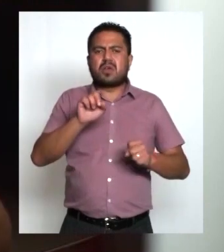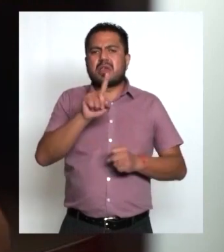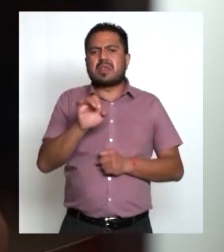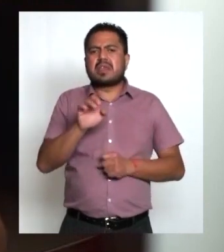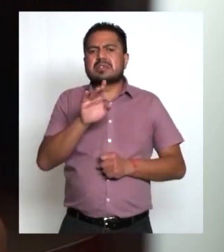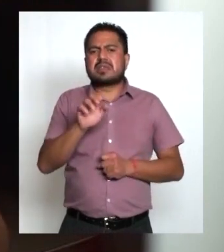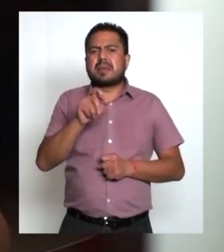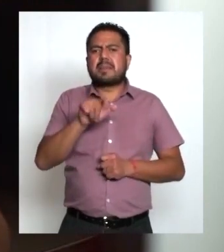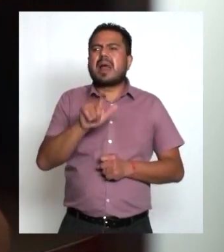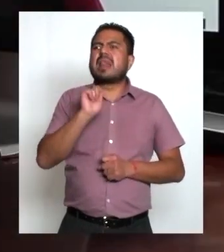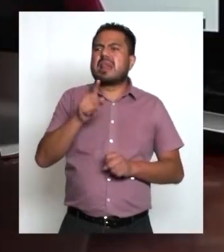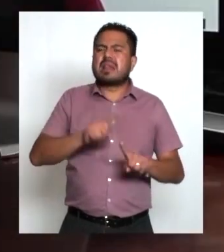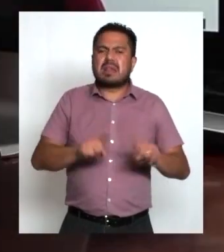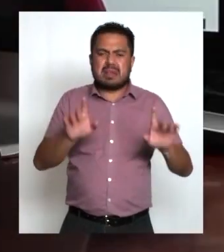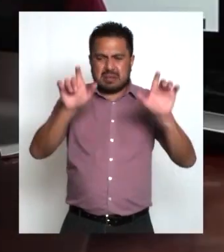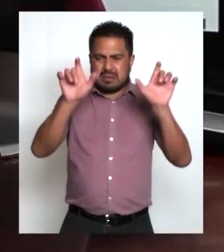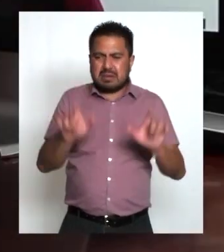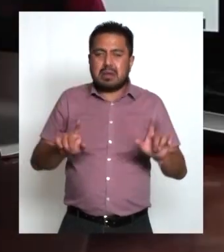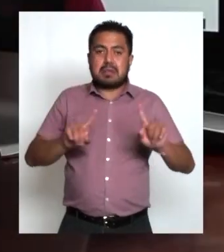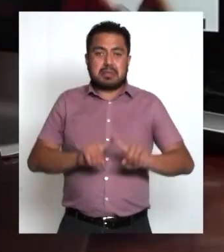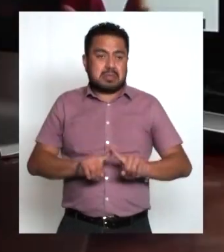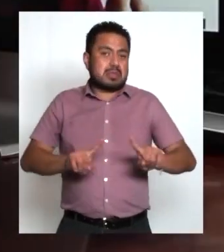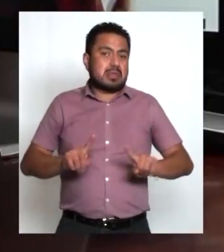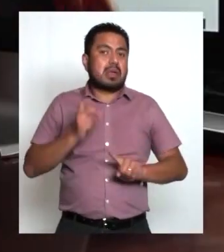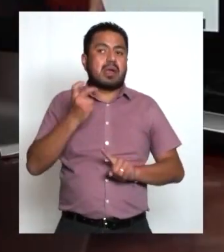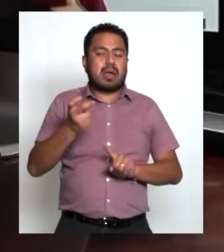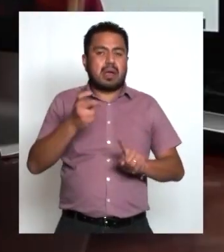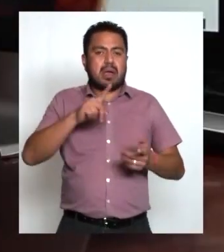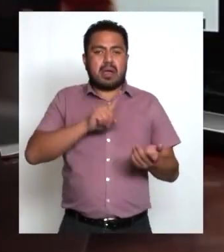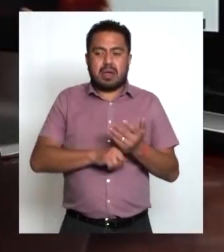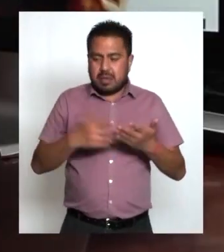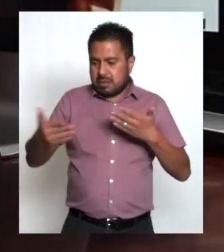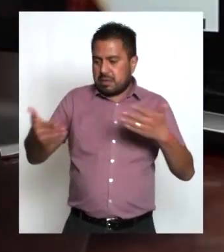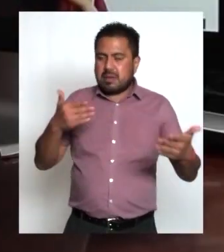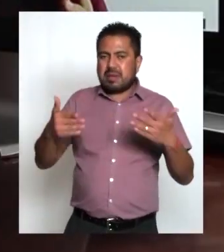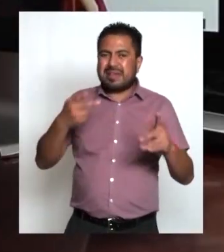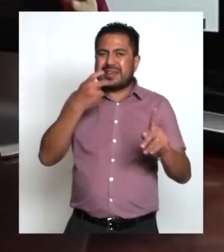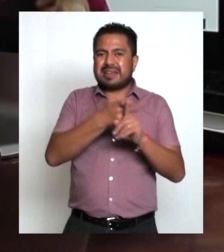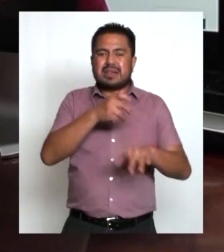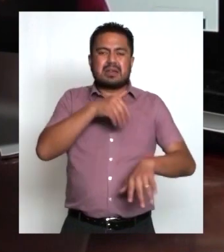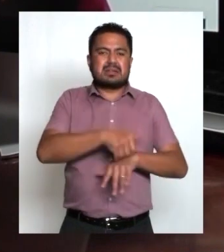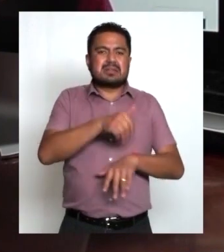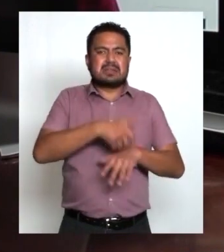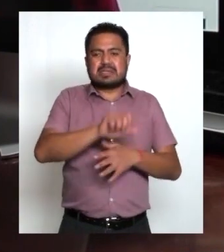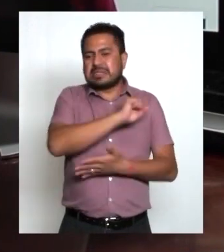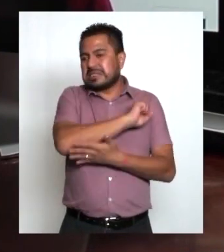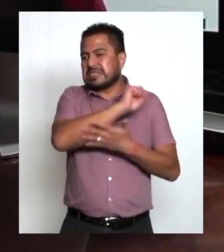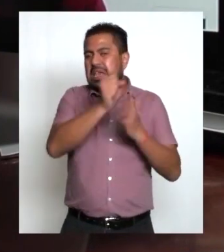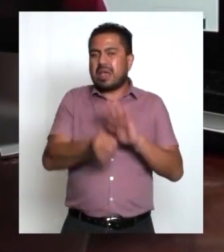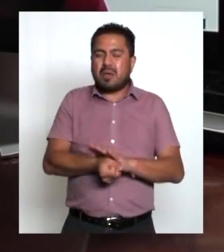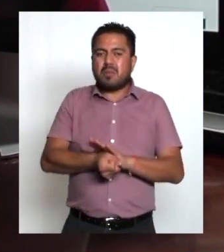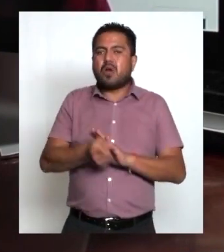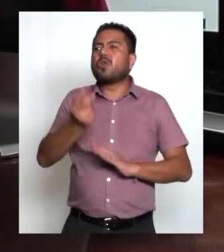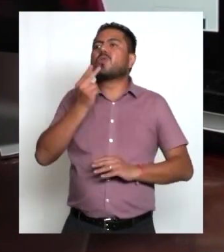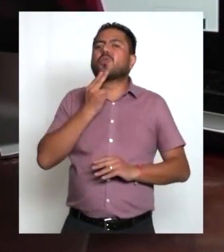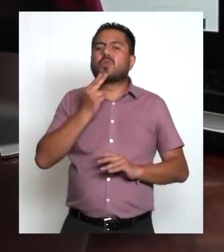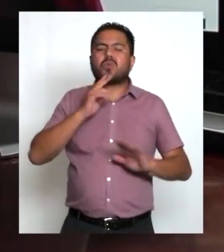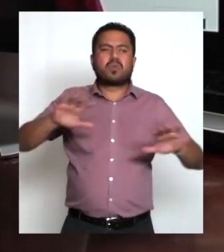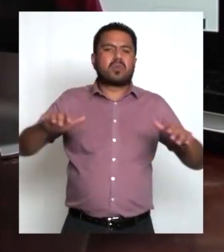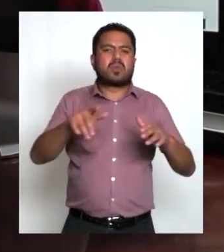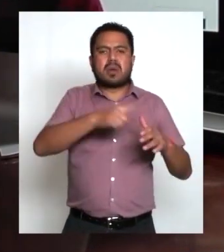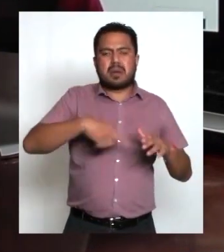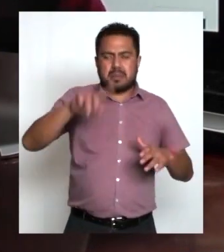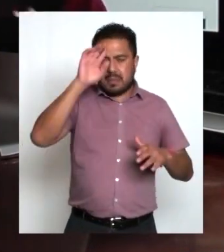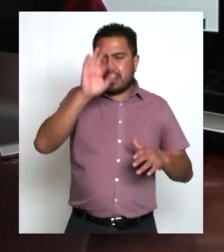el sistema decimal? Bueno, la diferencia que hay entre ambos es justamente la cantidad de símbolos que